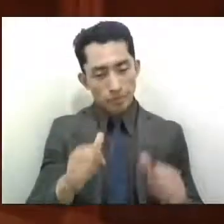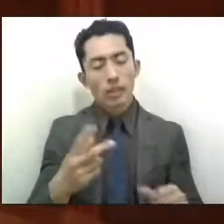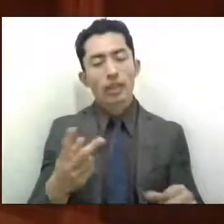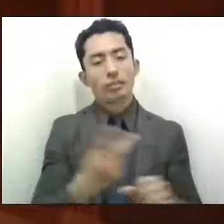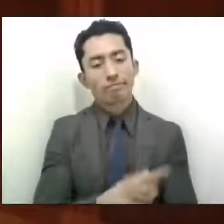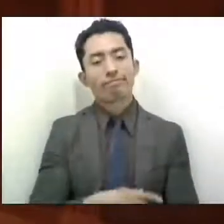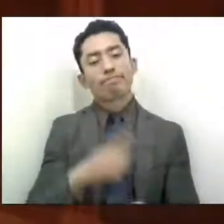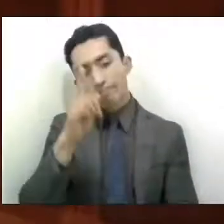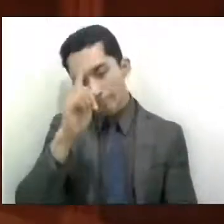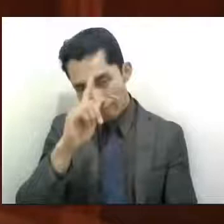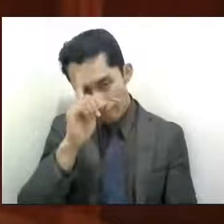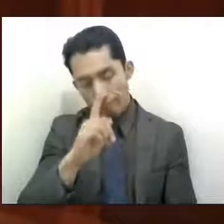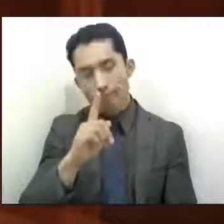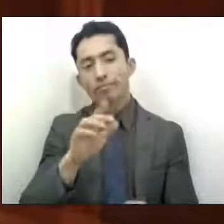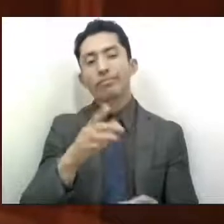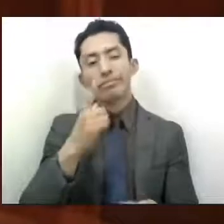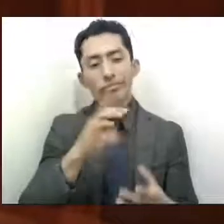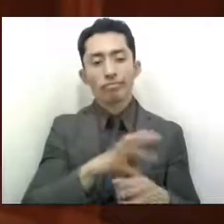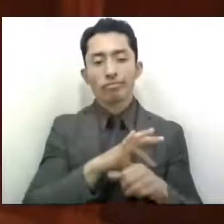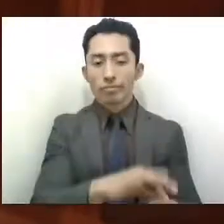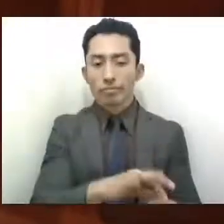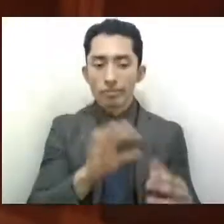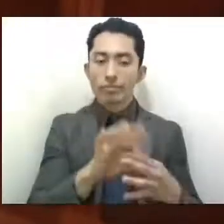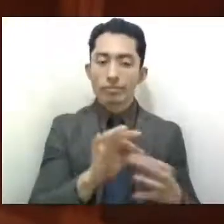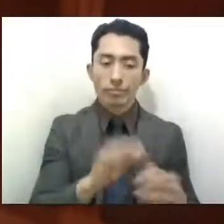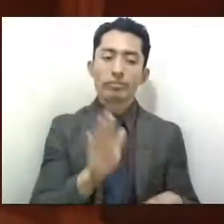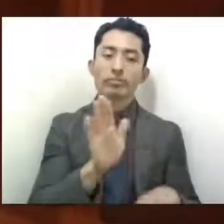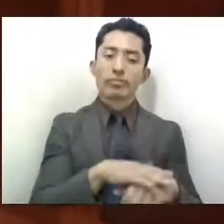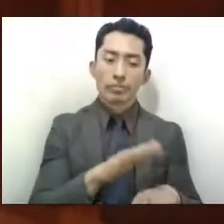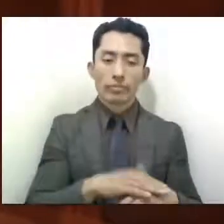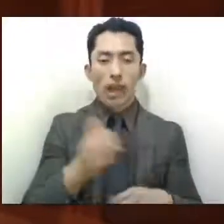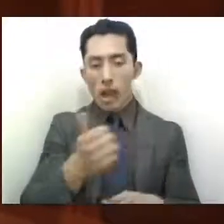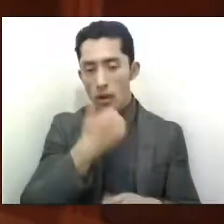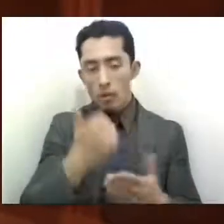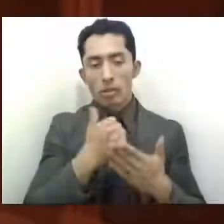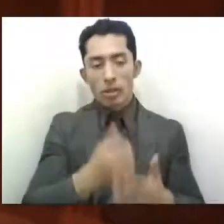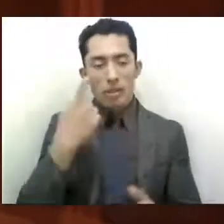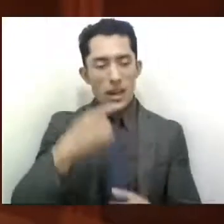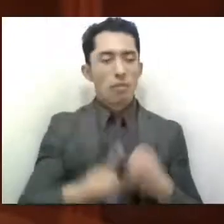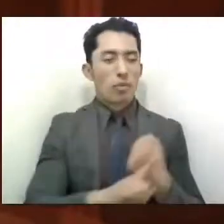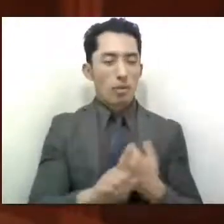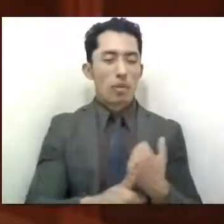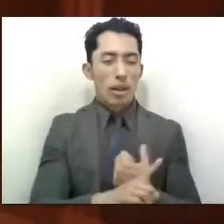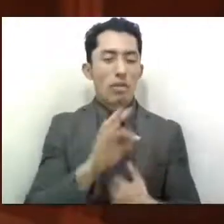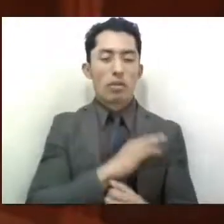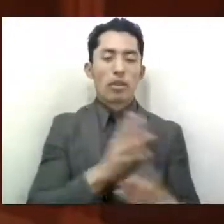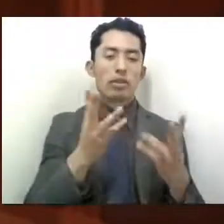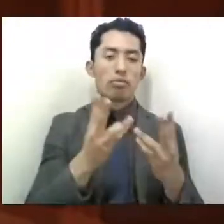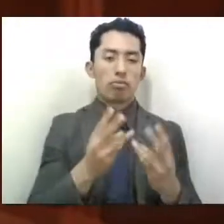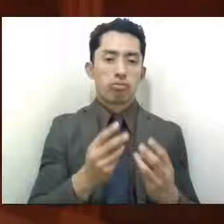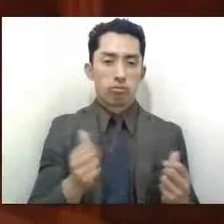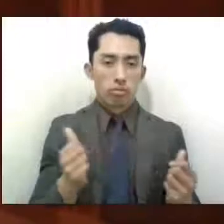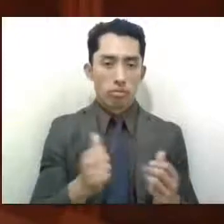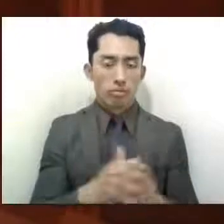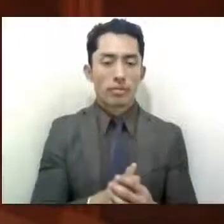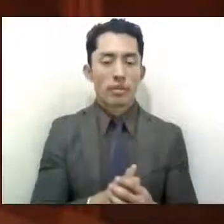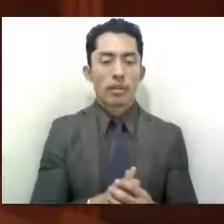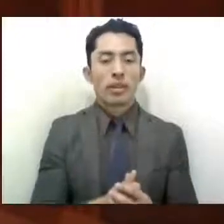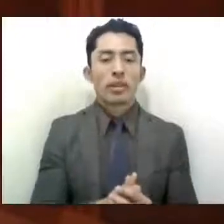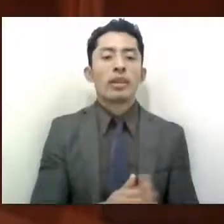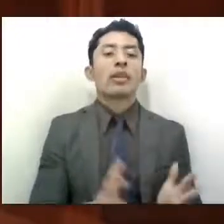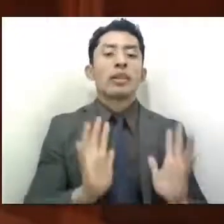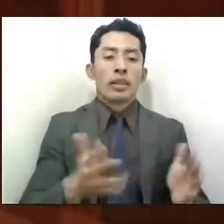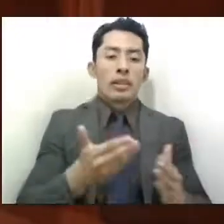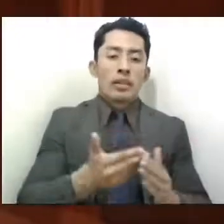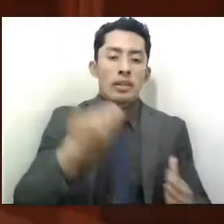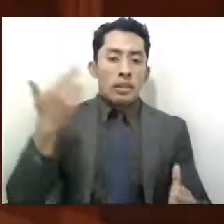orientar y ayudar al alumno en la solución de dichos conflictos. Realizando una revisión histórica sobre el